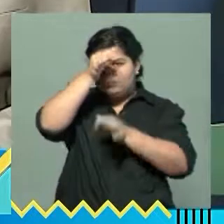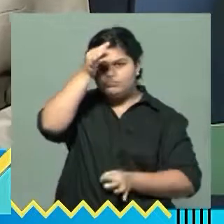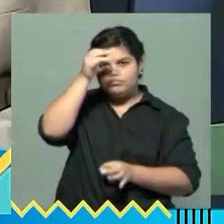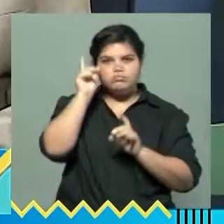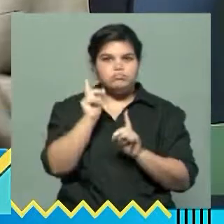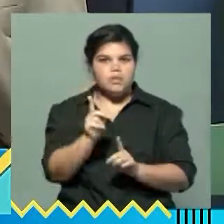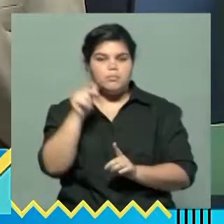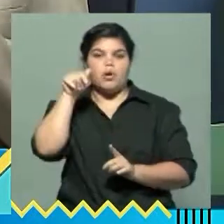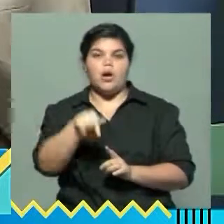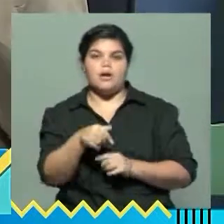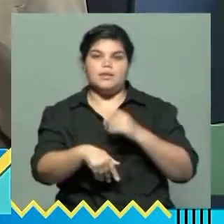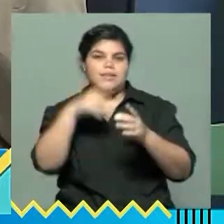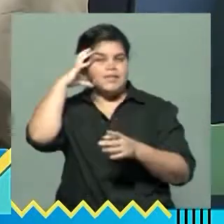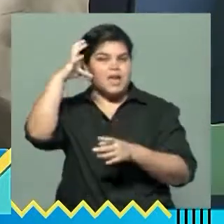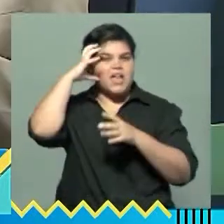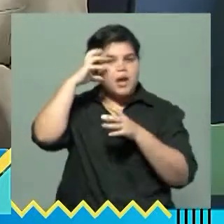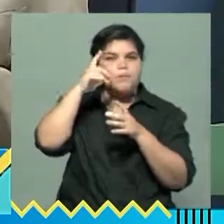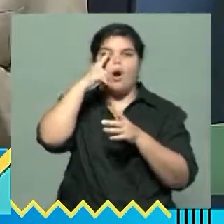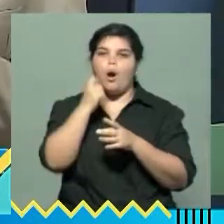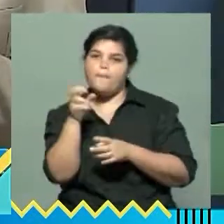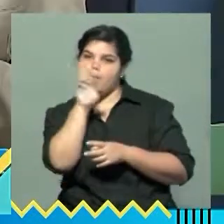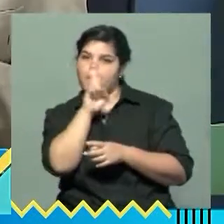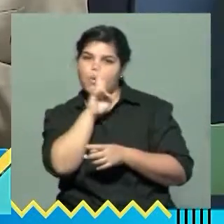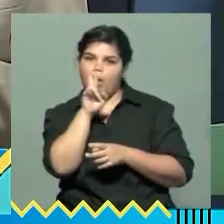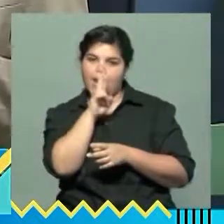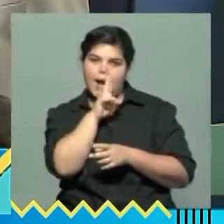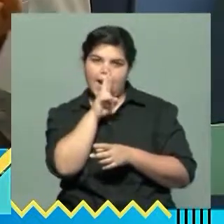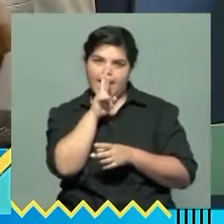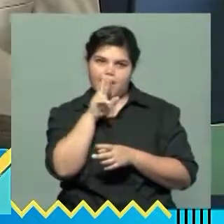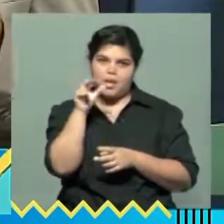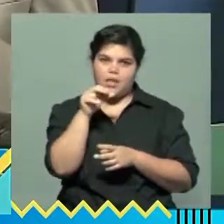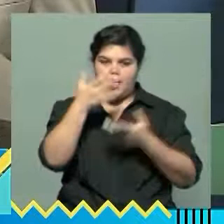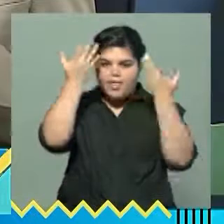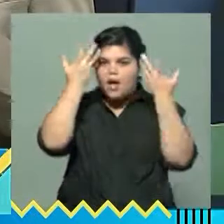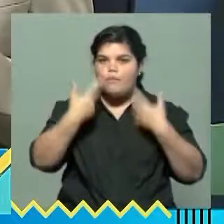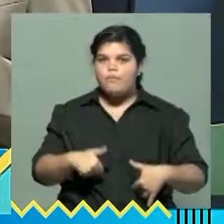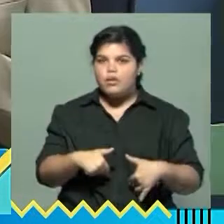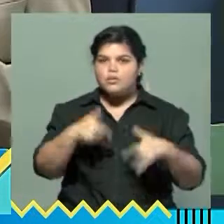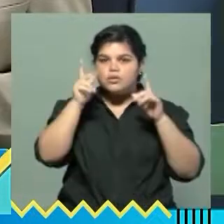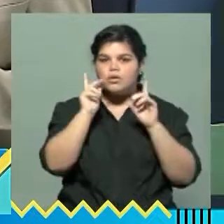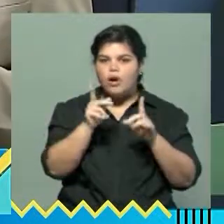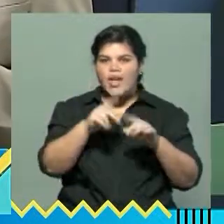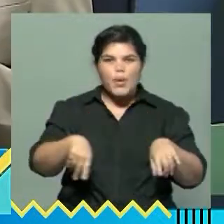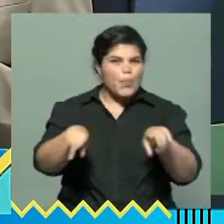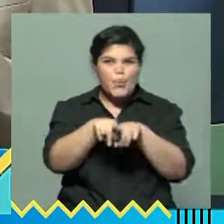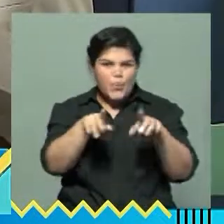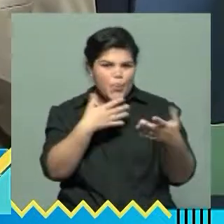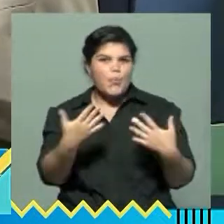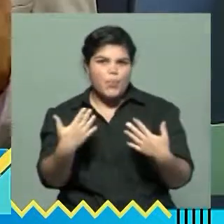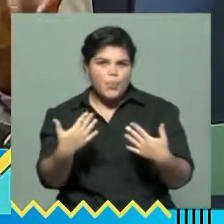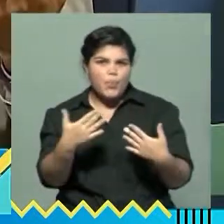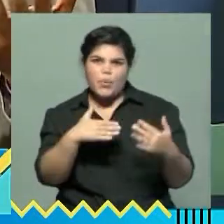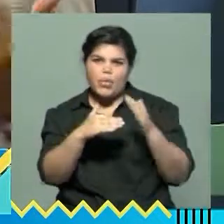hombre y la mujer desde la naturaleza misma del... Desde la anatomía. También es que está sometido